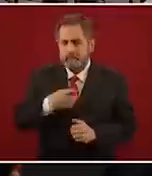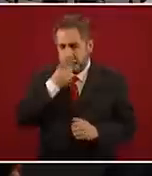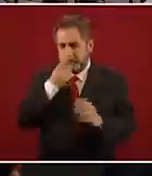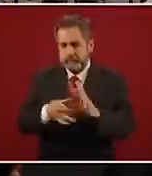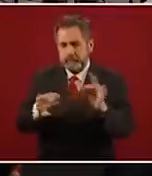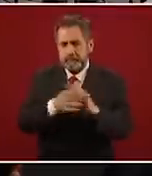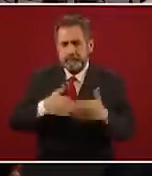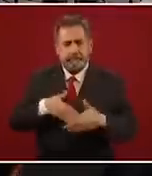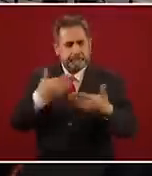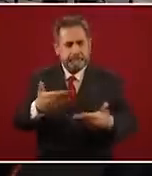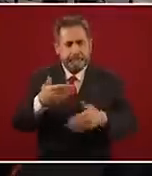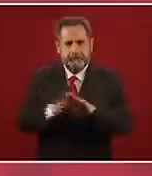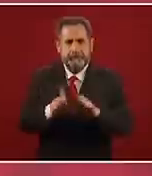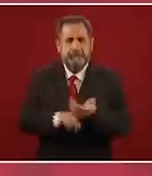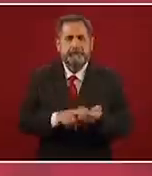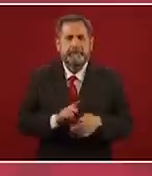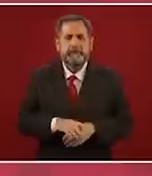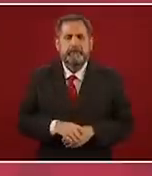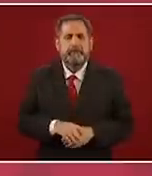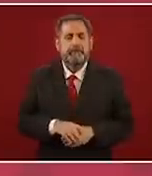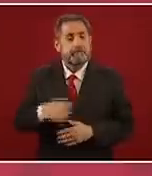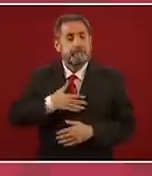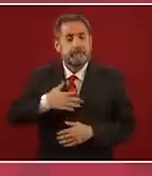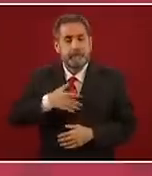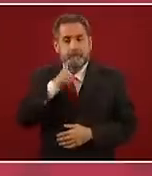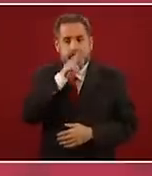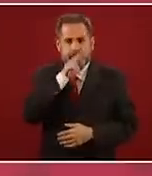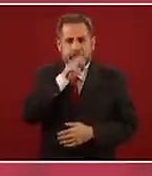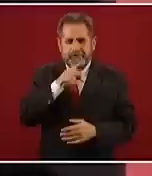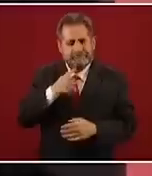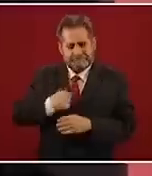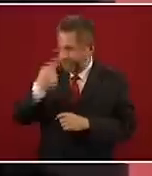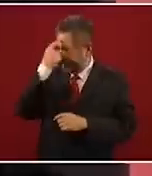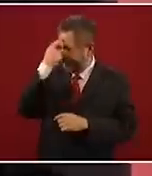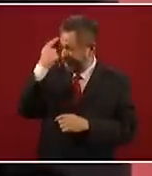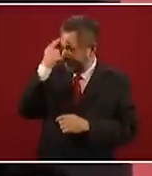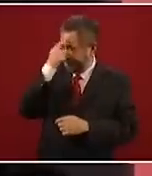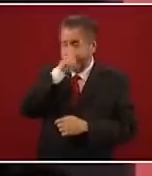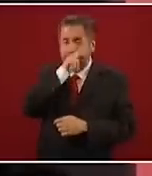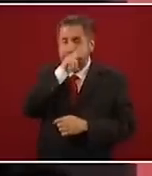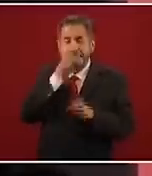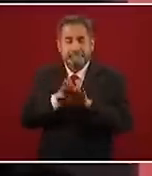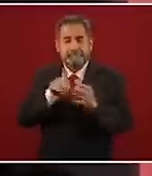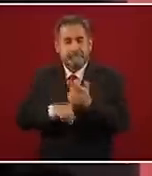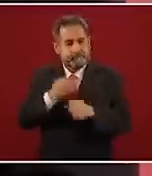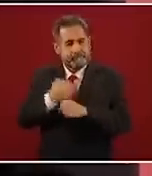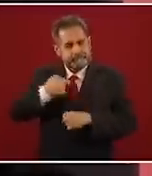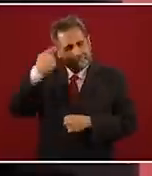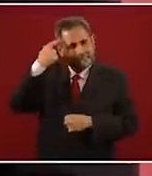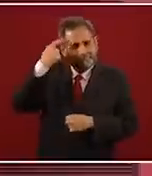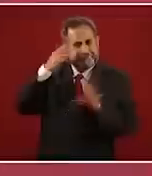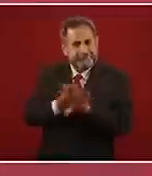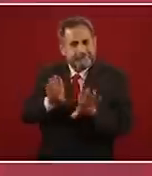compartiendo, les estoy confesando una de mis preocupaciones. O sea, yo diría que la principal… Para mí, eso.